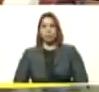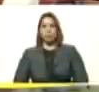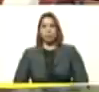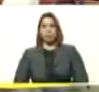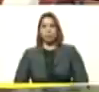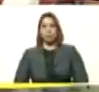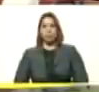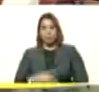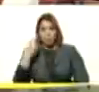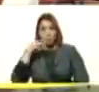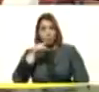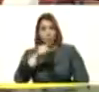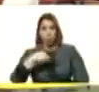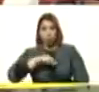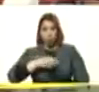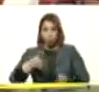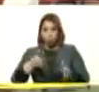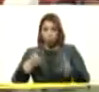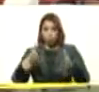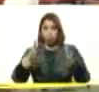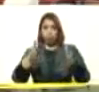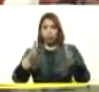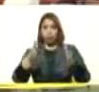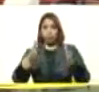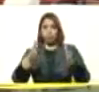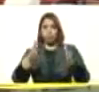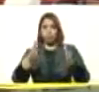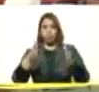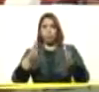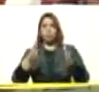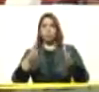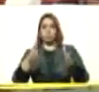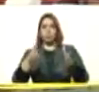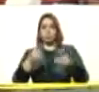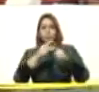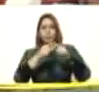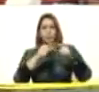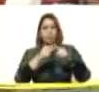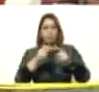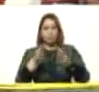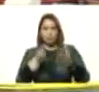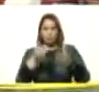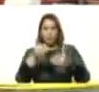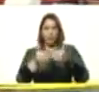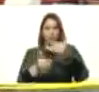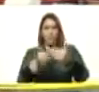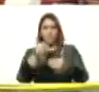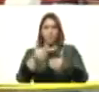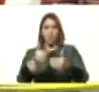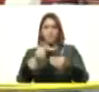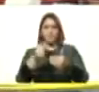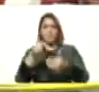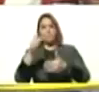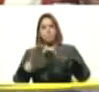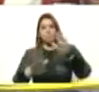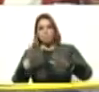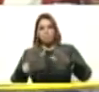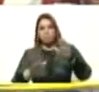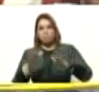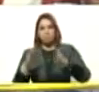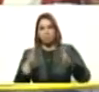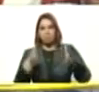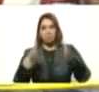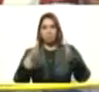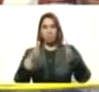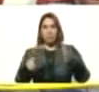Por eso nuestro camino, en el corto plazo, en el mediano plazo, y nuestro camino